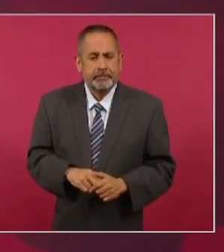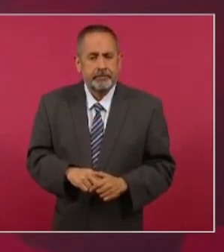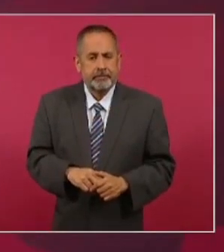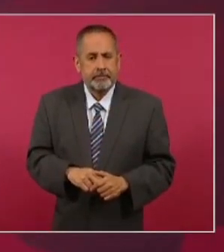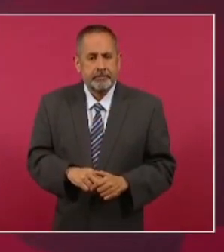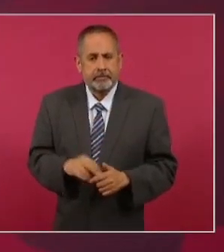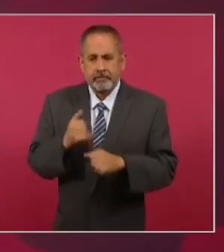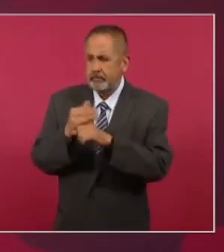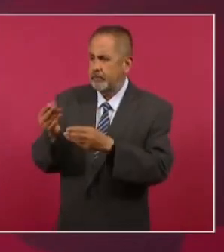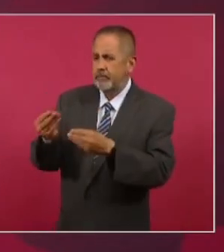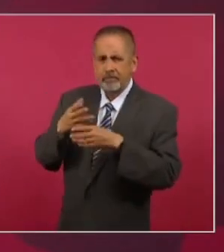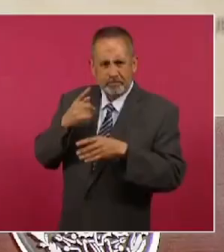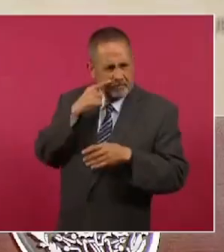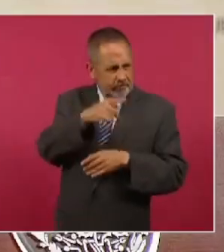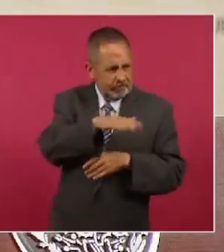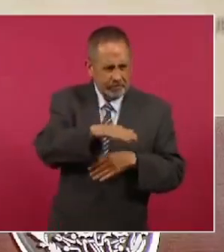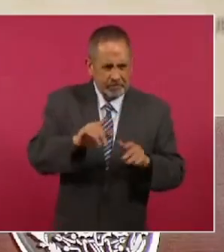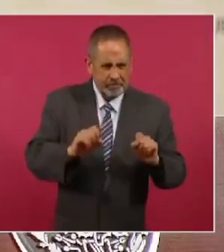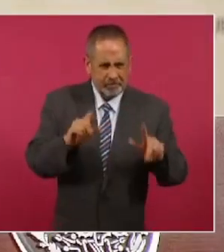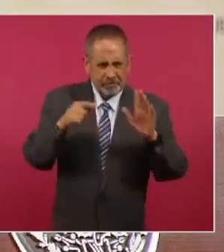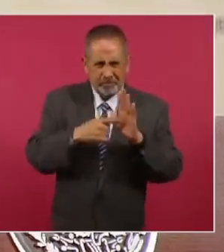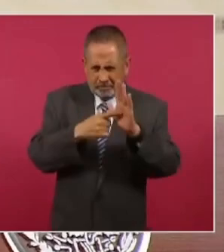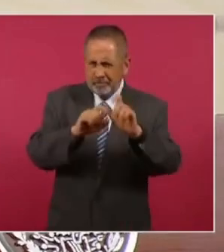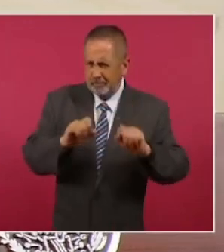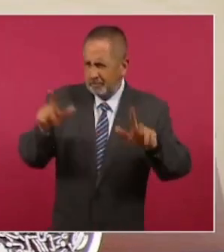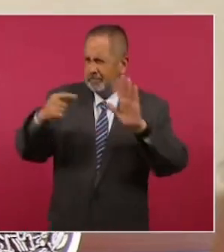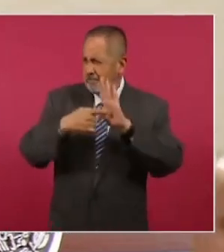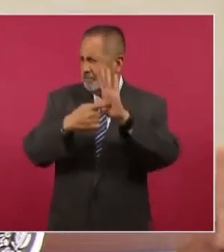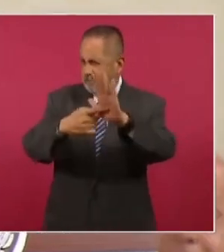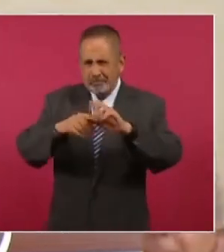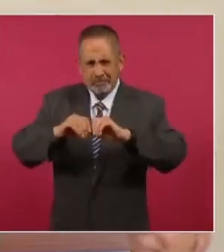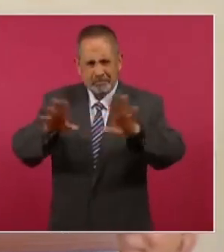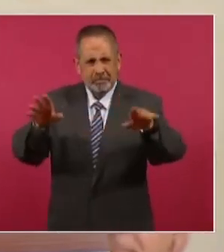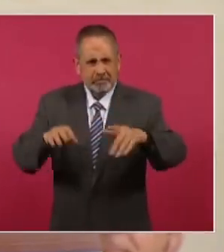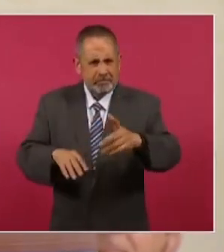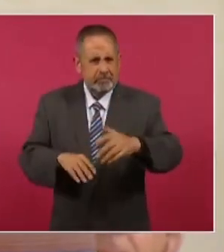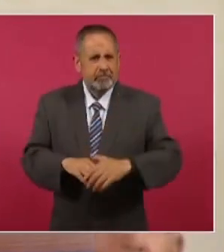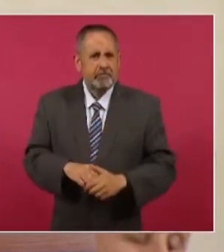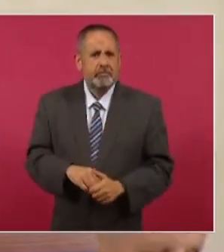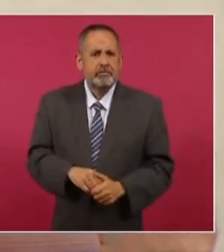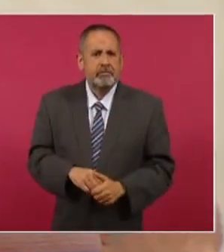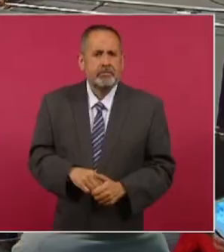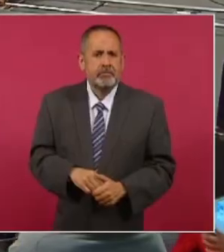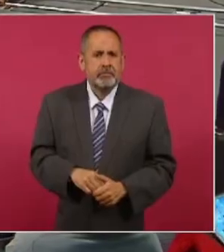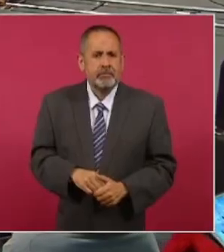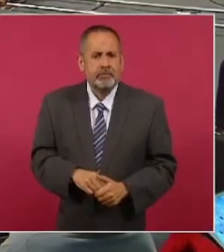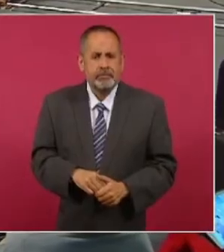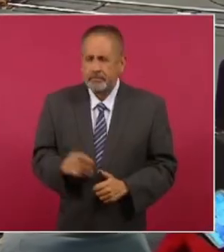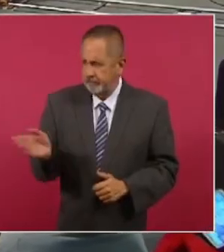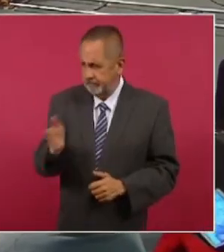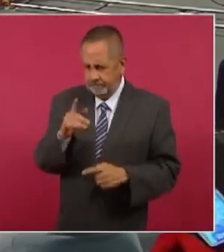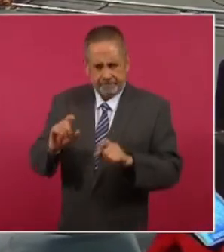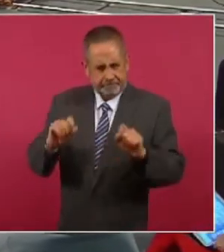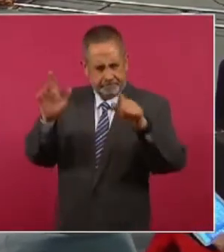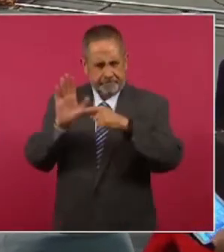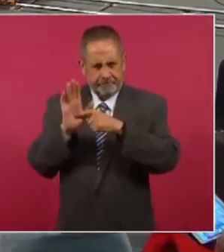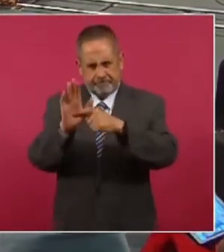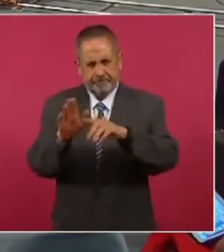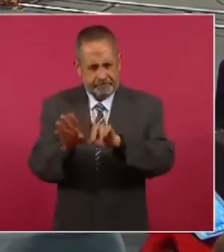informaron no sé si se pueda sí vamos a este a darlo a conocer